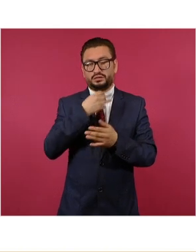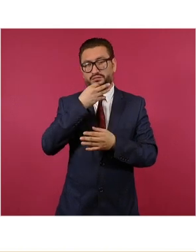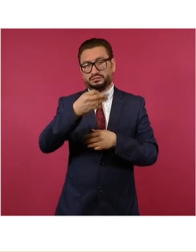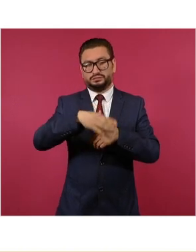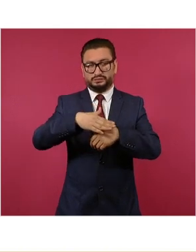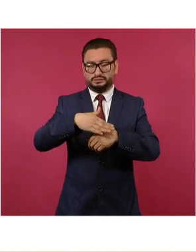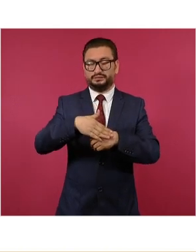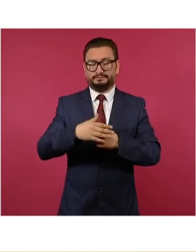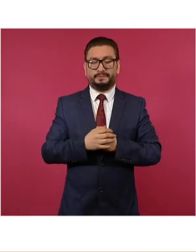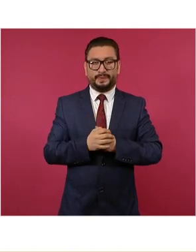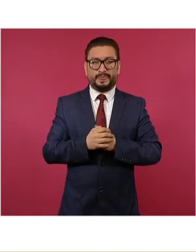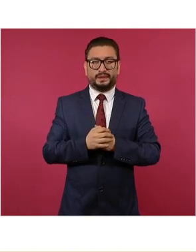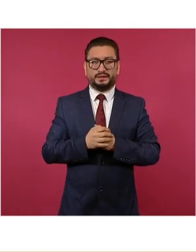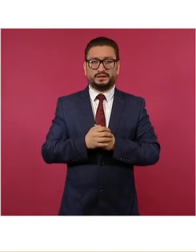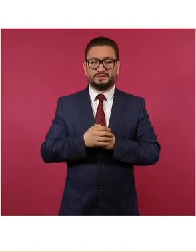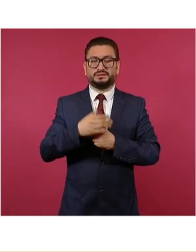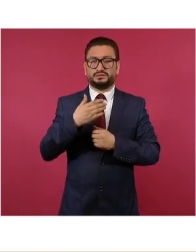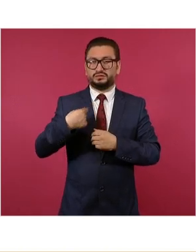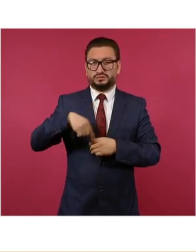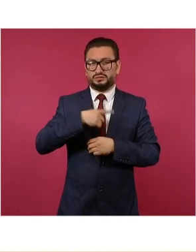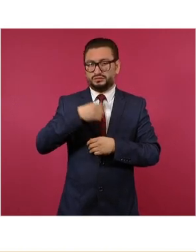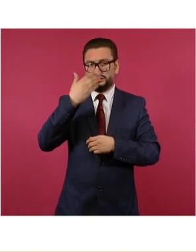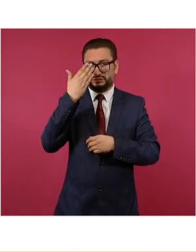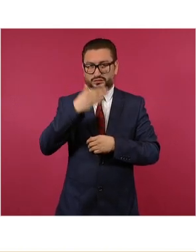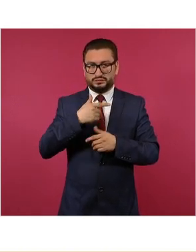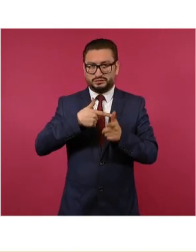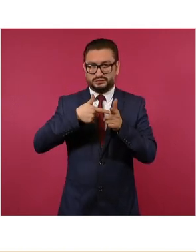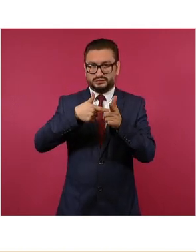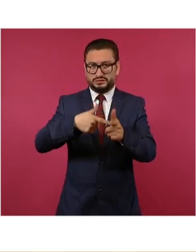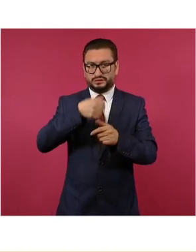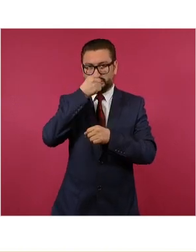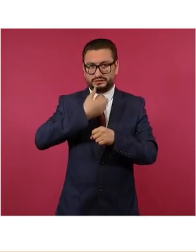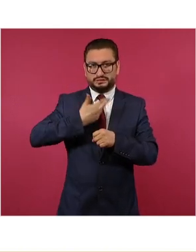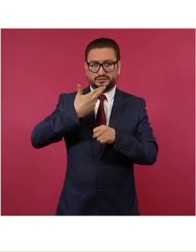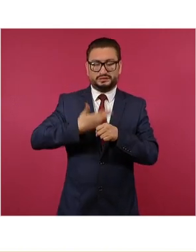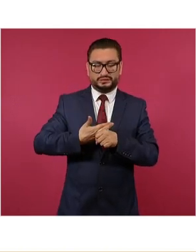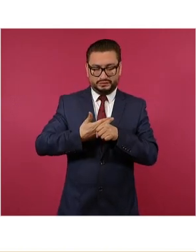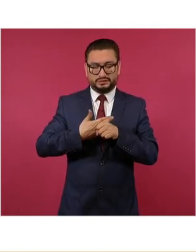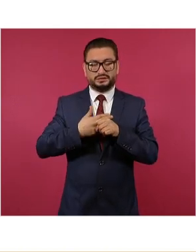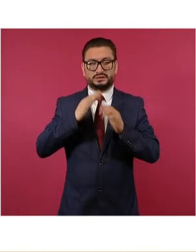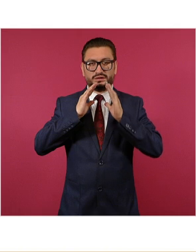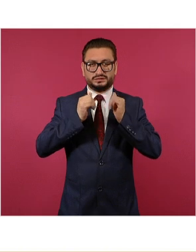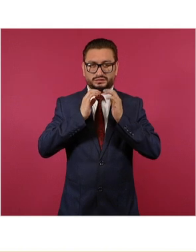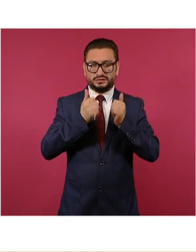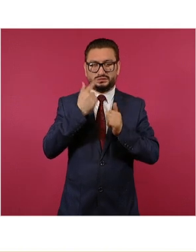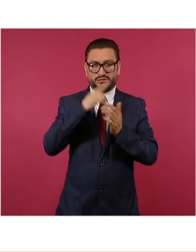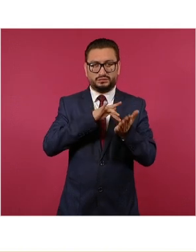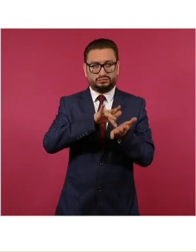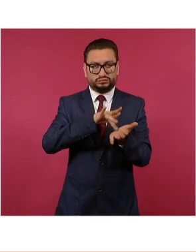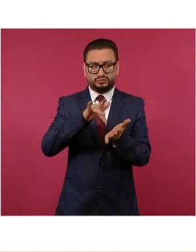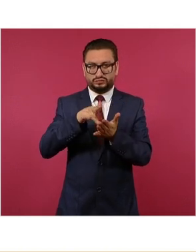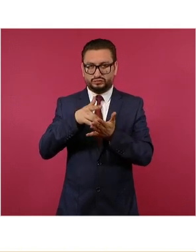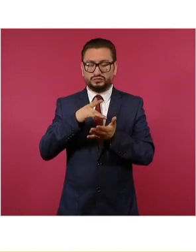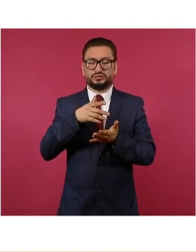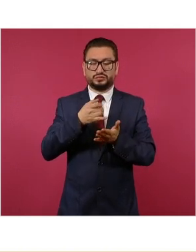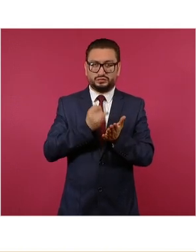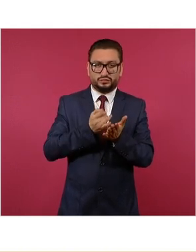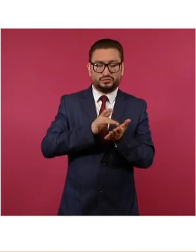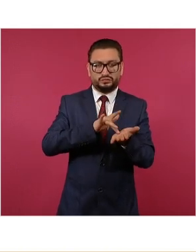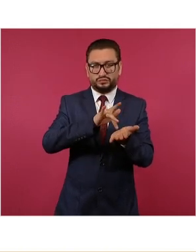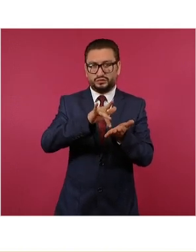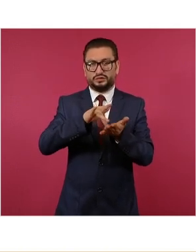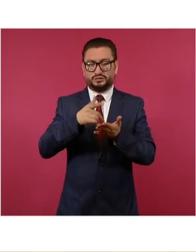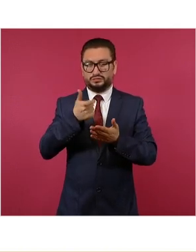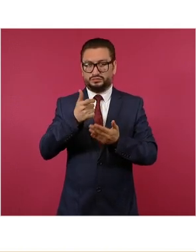pena mencionar la muy buena estrategia que sigue implementando la Secretaría de Hacienda en el caso de los incentivos fiscales. Seguimos manteniendo